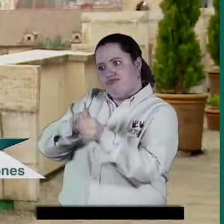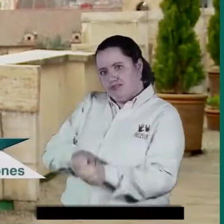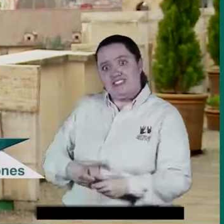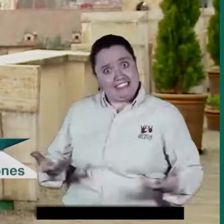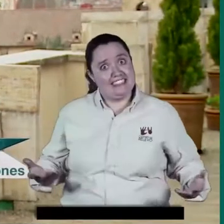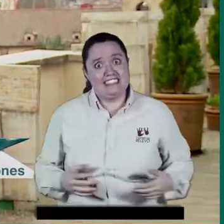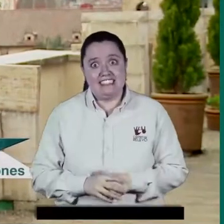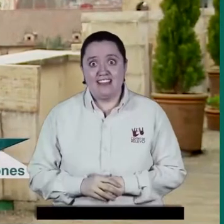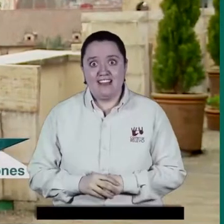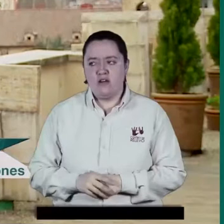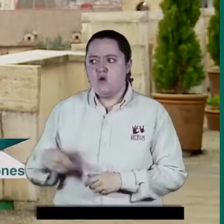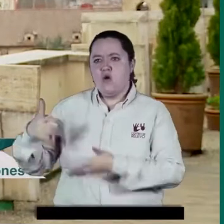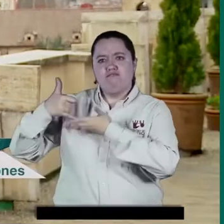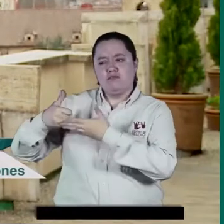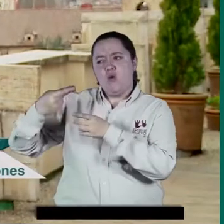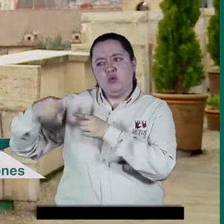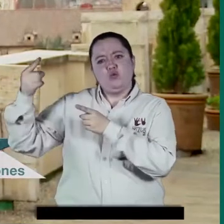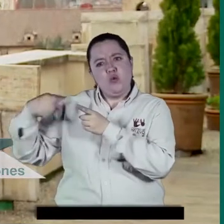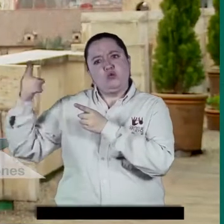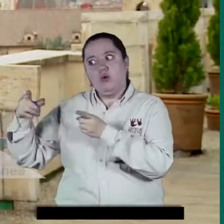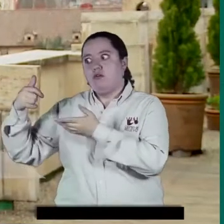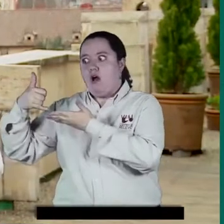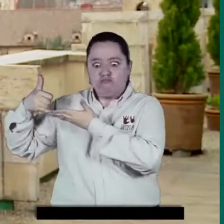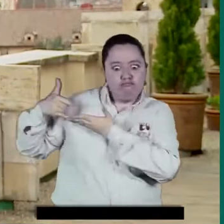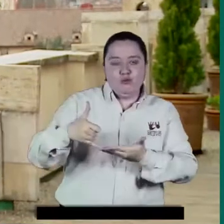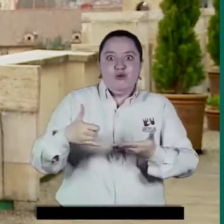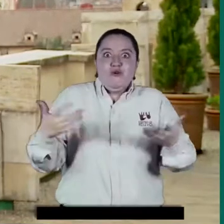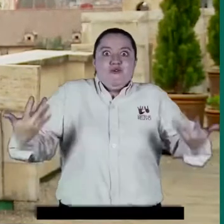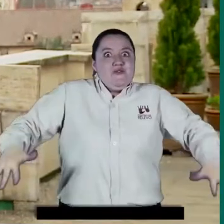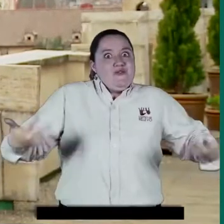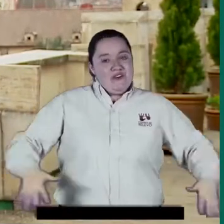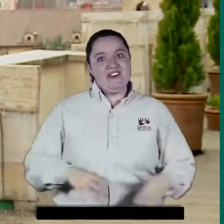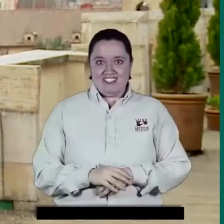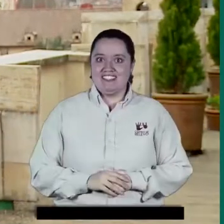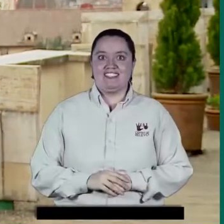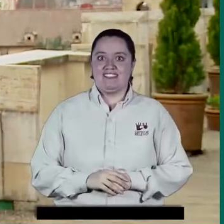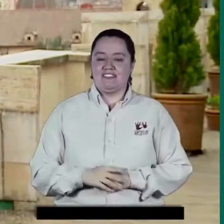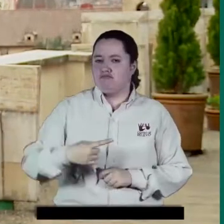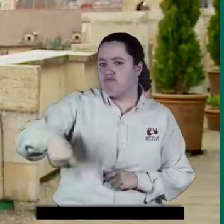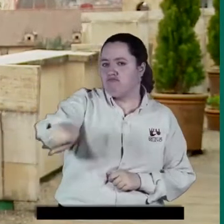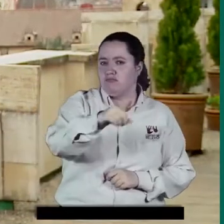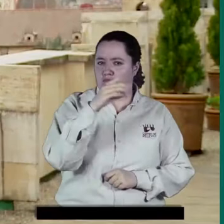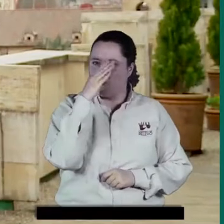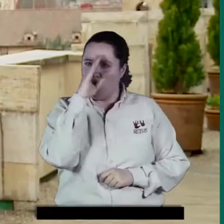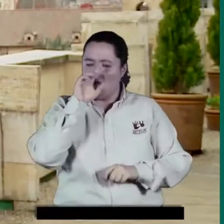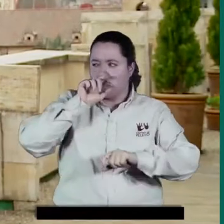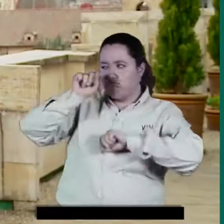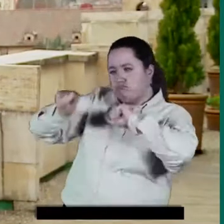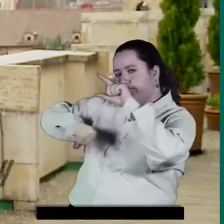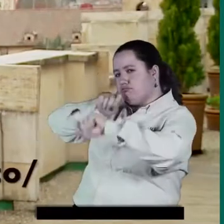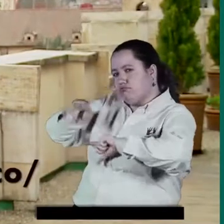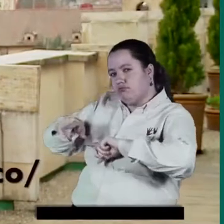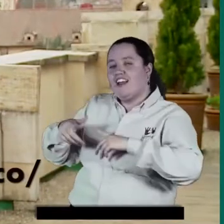y muchos puedan hacerse acreedores a estos muy pero muy importantes premios si ustedes tienen algún tipo de consulta